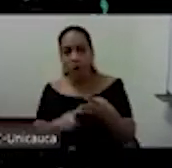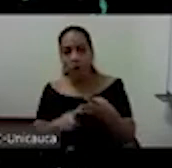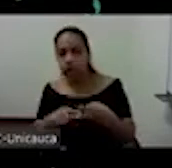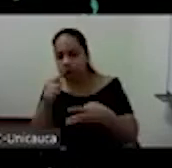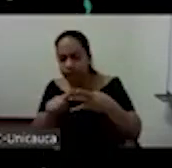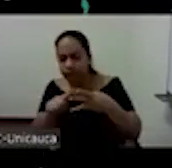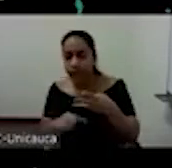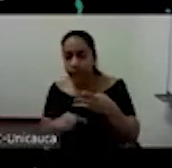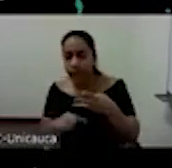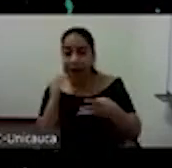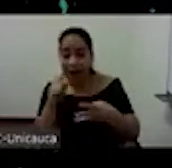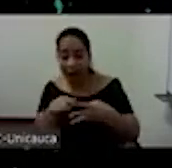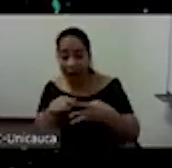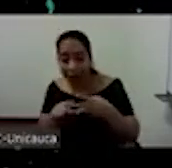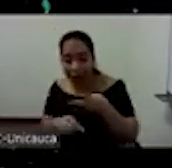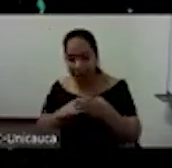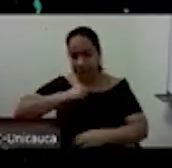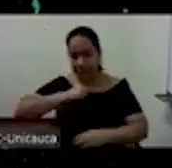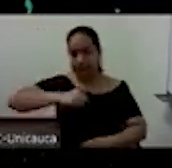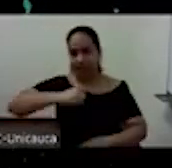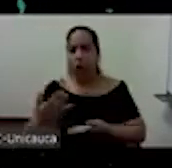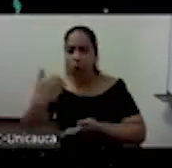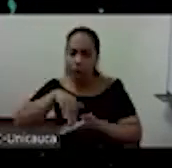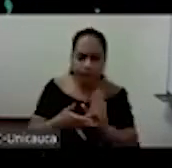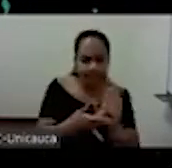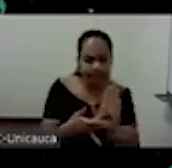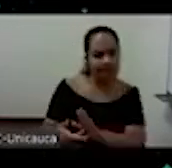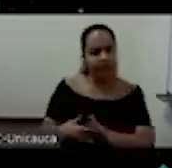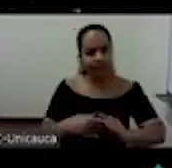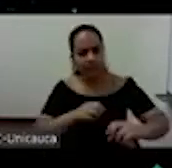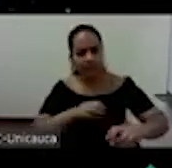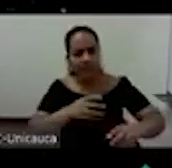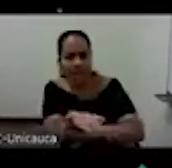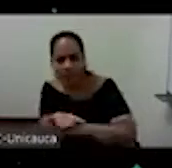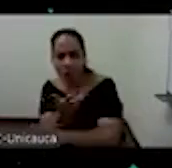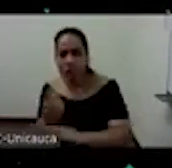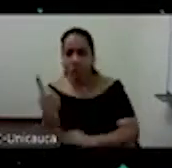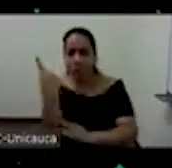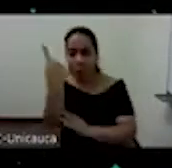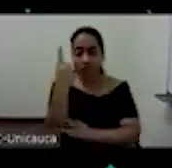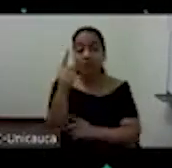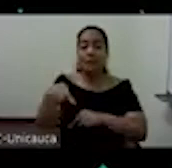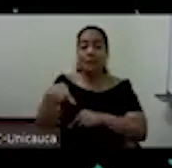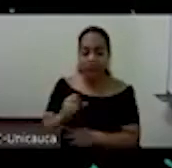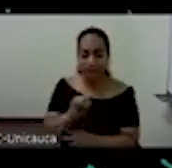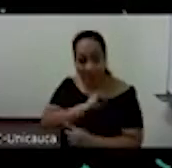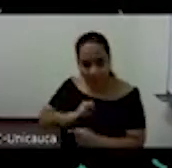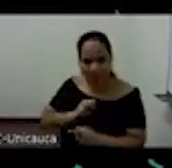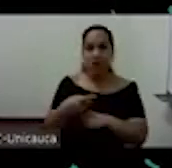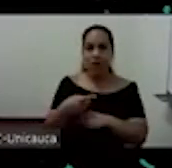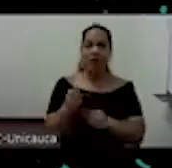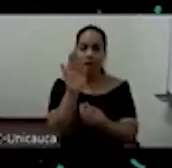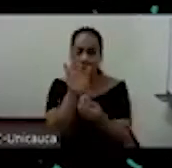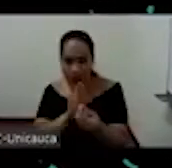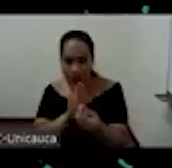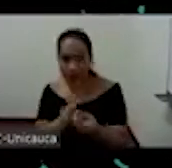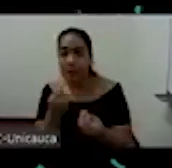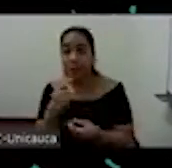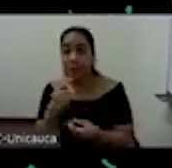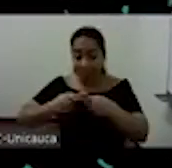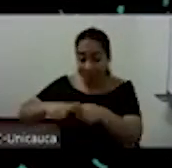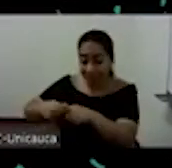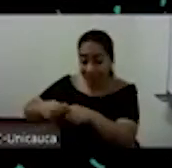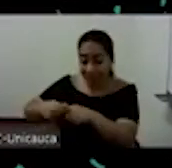mujeres activan sus derechos y plantean exigencias individuales y colectivas. Entonces se dice que el tejido es tan ancestral como